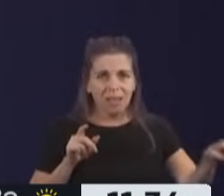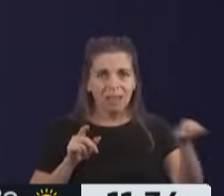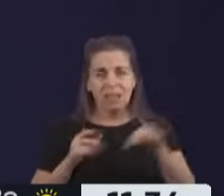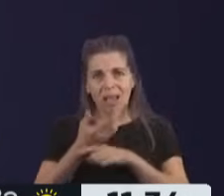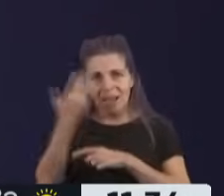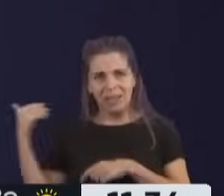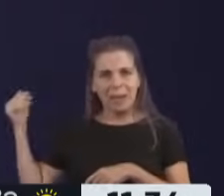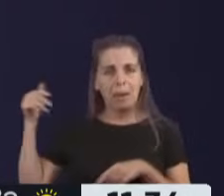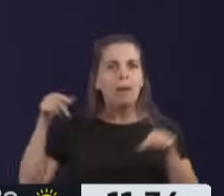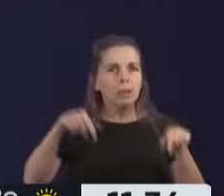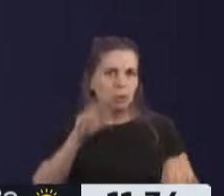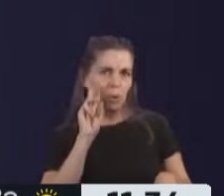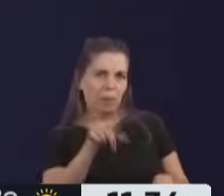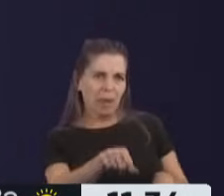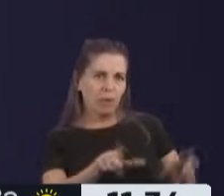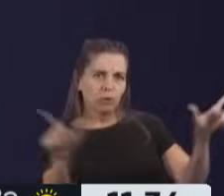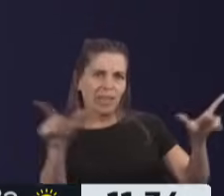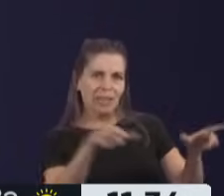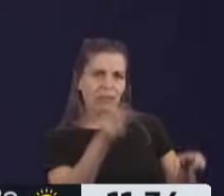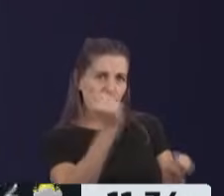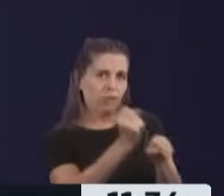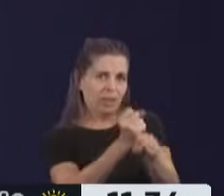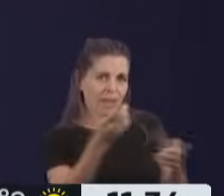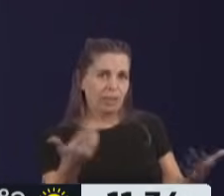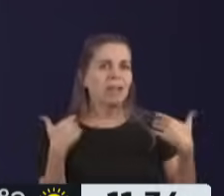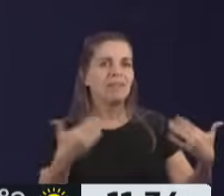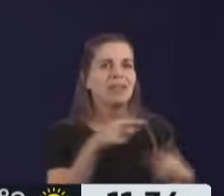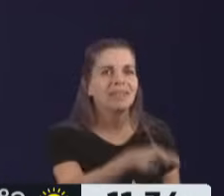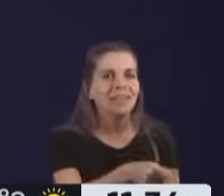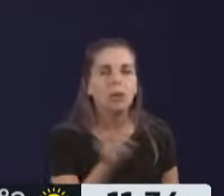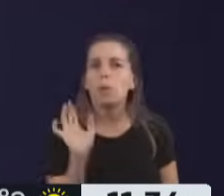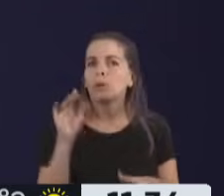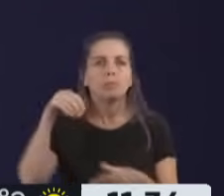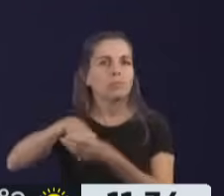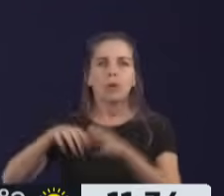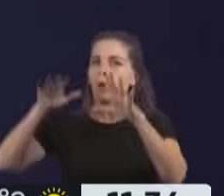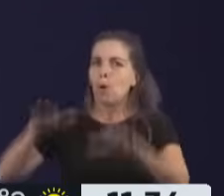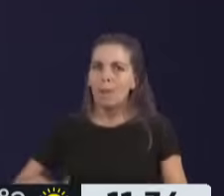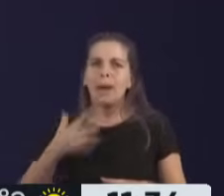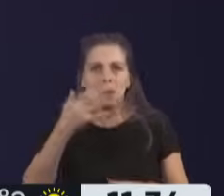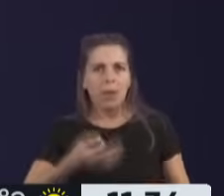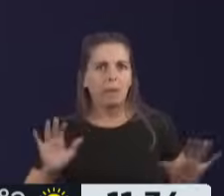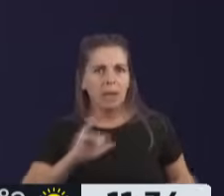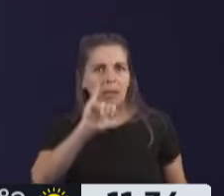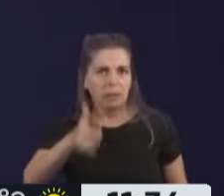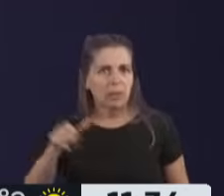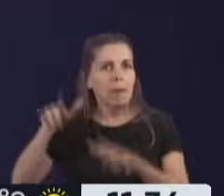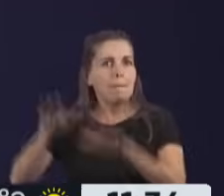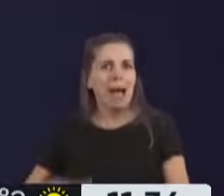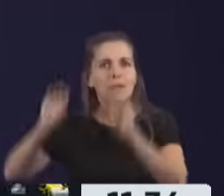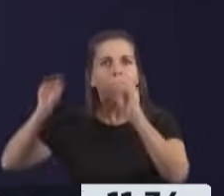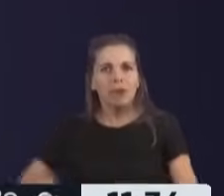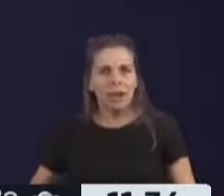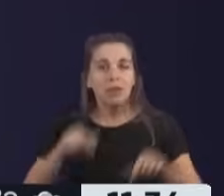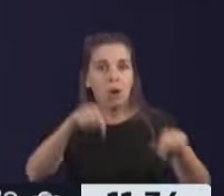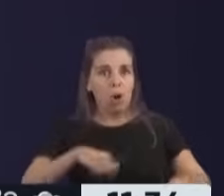en televisión, no estuviste acá, pero te vi en televisión, así que estuviste trabajando, así que te felicito por no haberte adherido al paro, Fabián, la verdad que sí, por supuesto. Hoy vine para